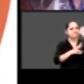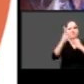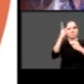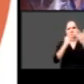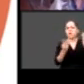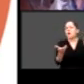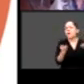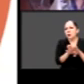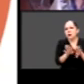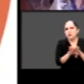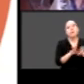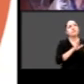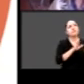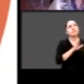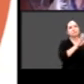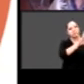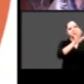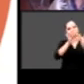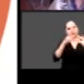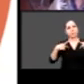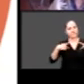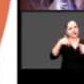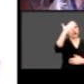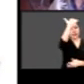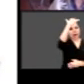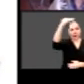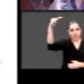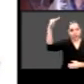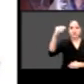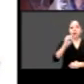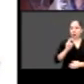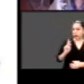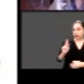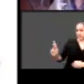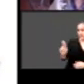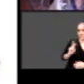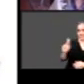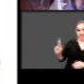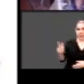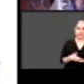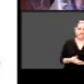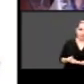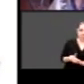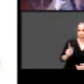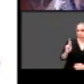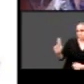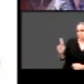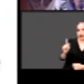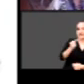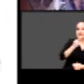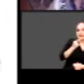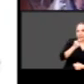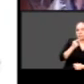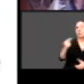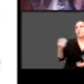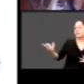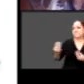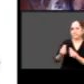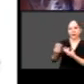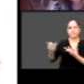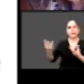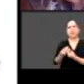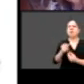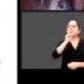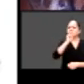pares y con los bebés pasa también que hay todo un conjunto de espacios para interaccionar